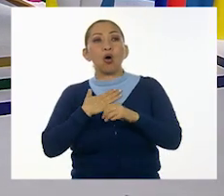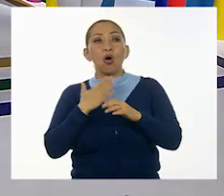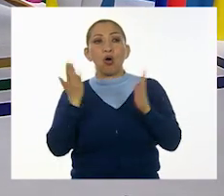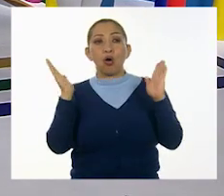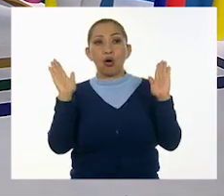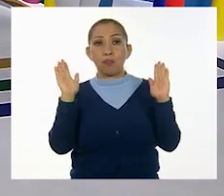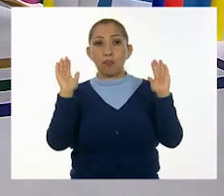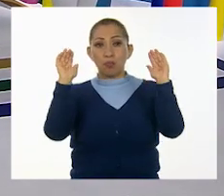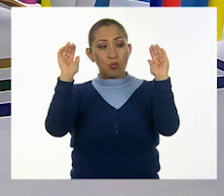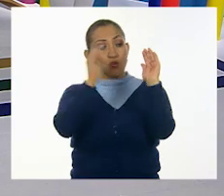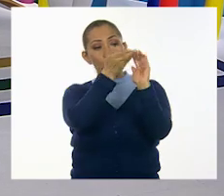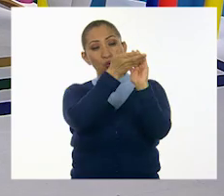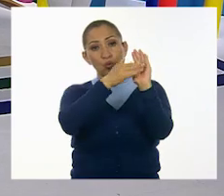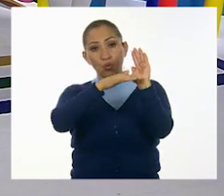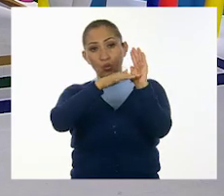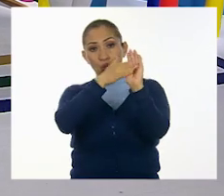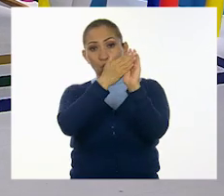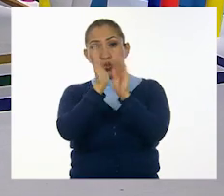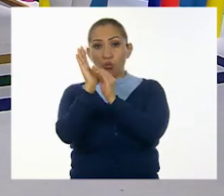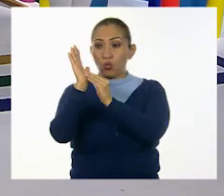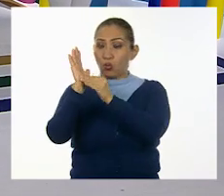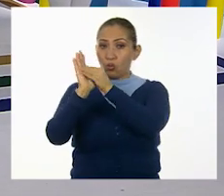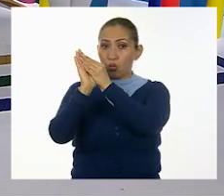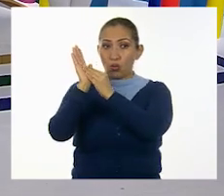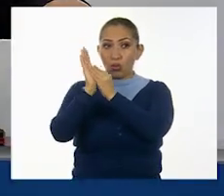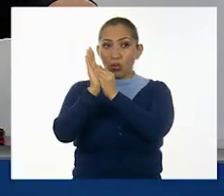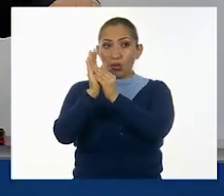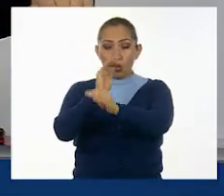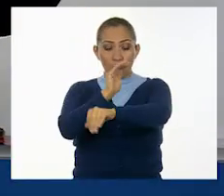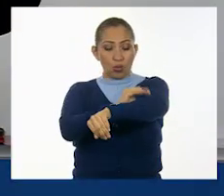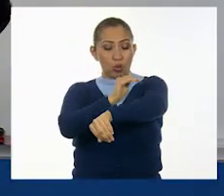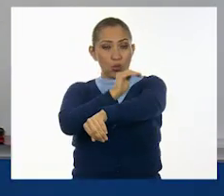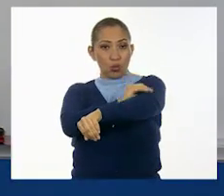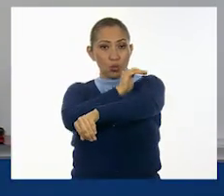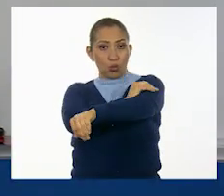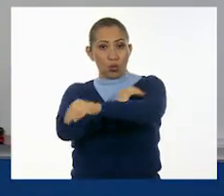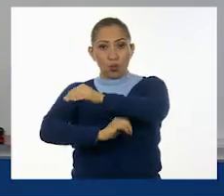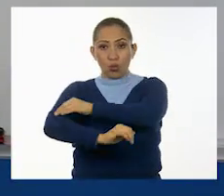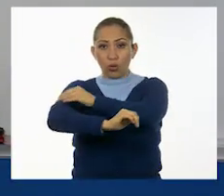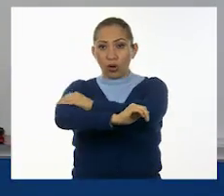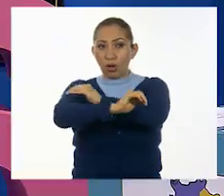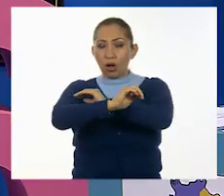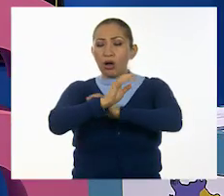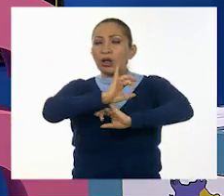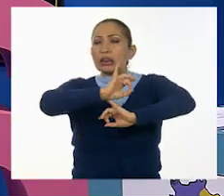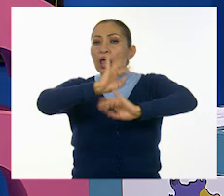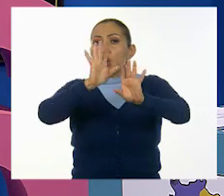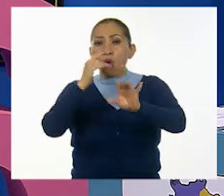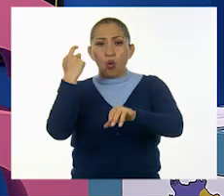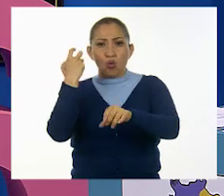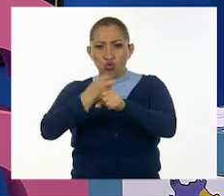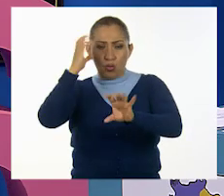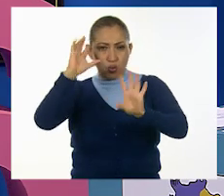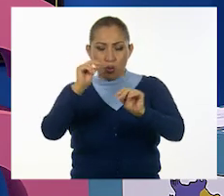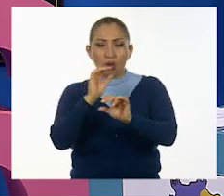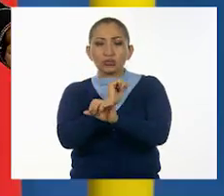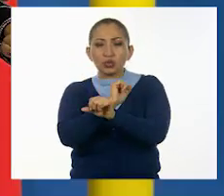golpecitos con las manos en cunita por la mayor parte de nuestros músculos, de manera muy delicada para no